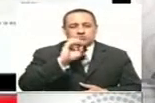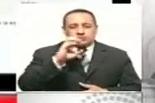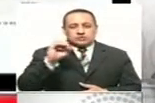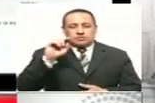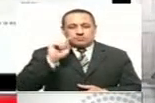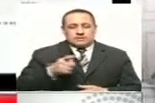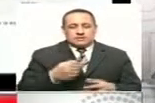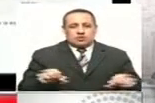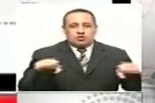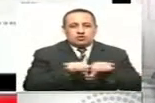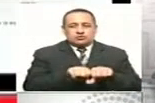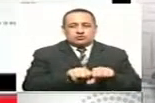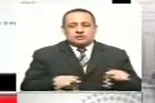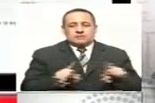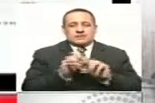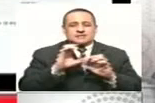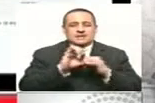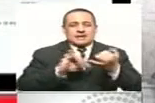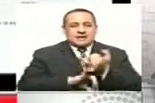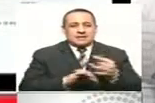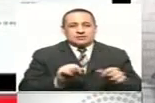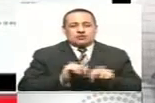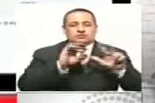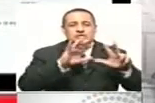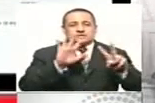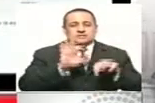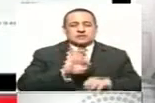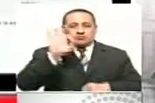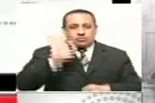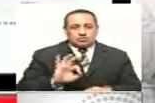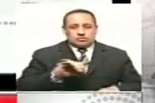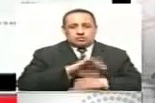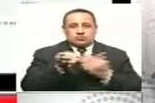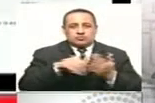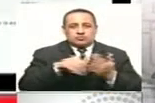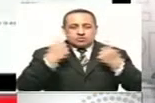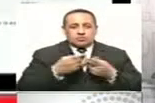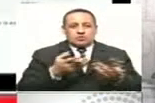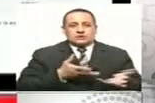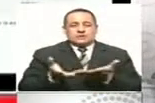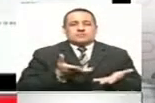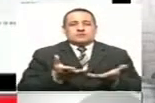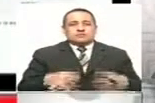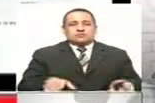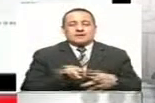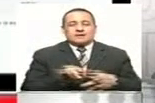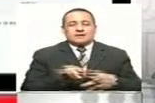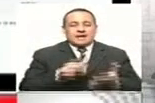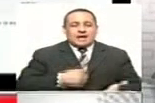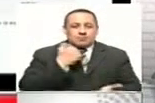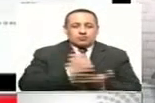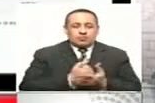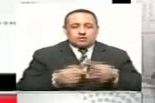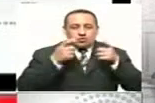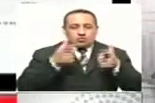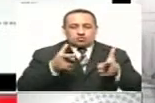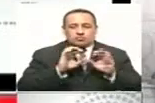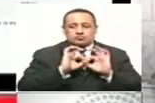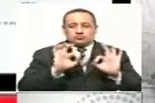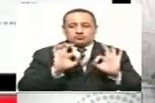conexiones de suministro de gas natural, 87% de estaciones de servicio que aprueben el control de